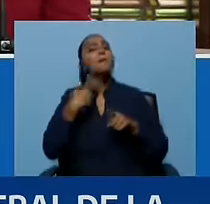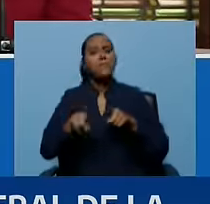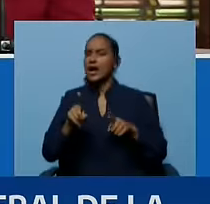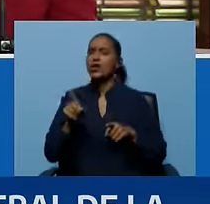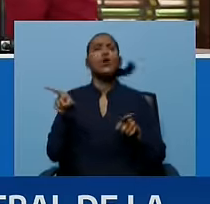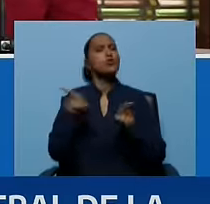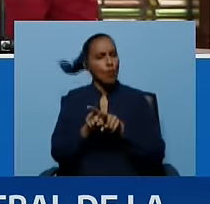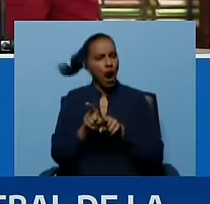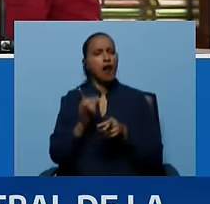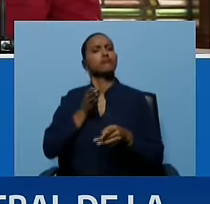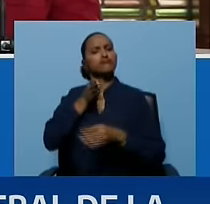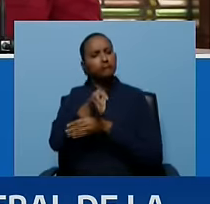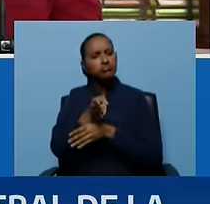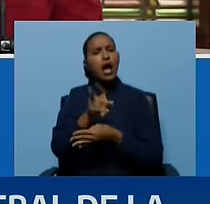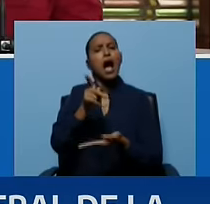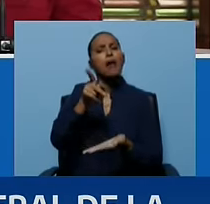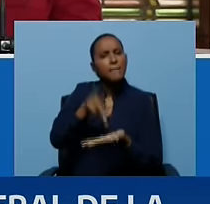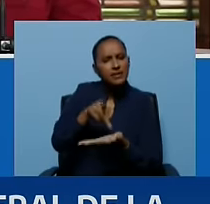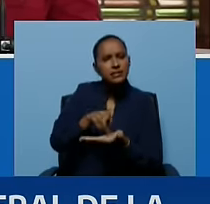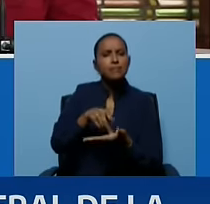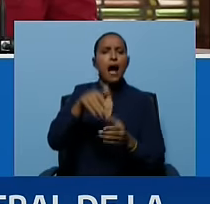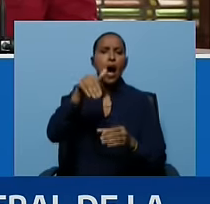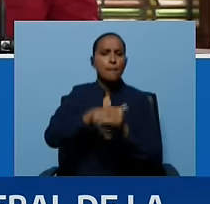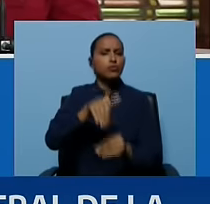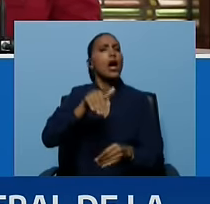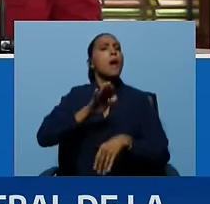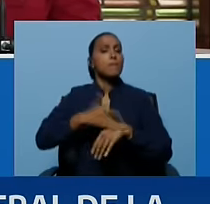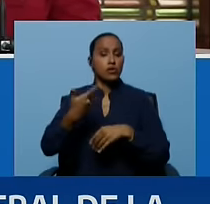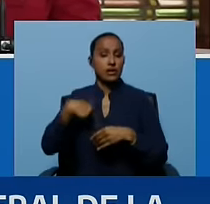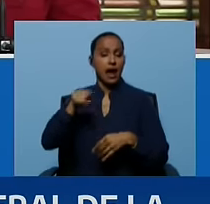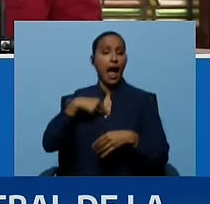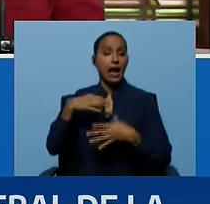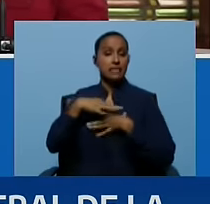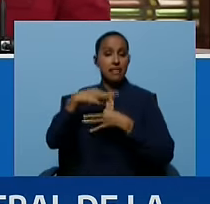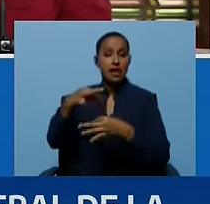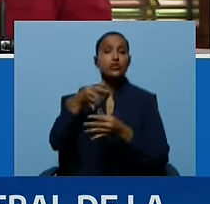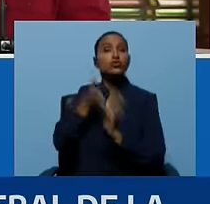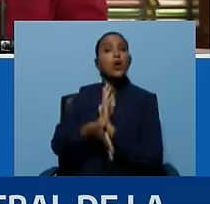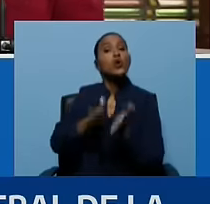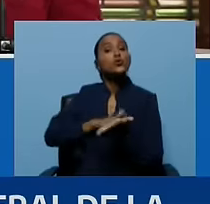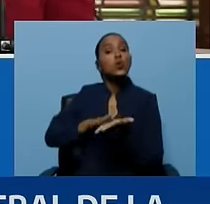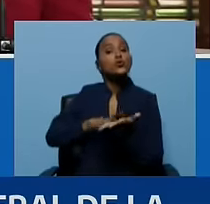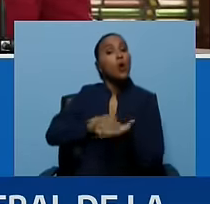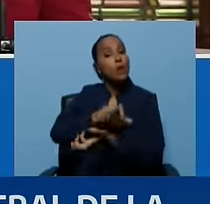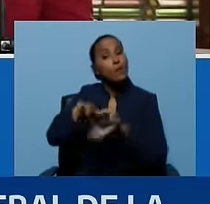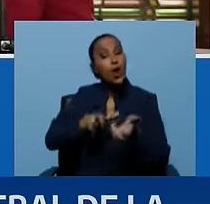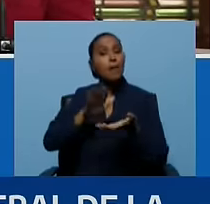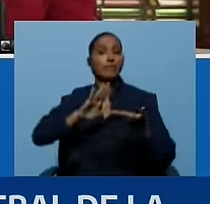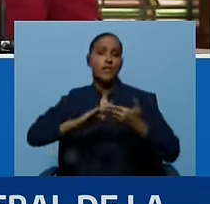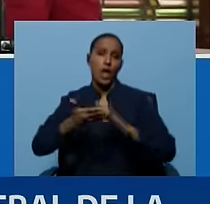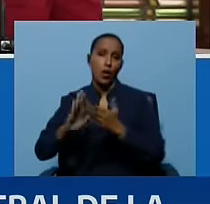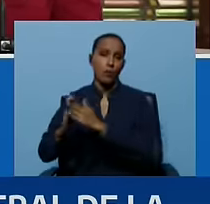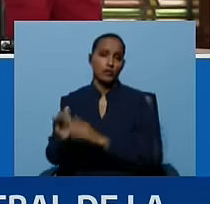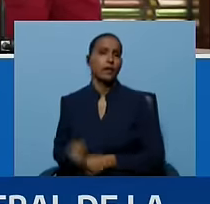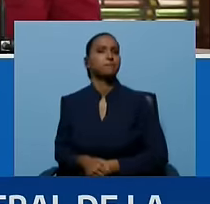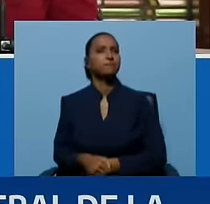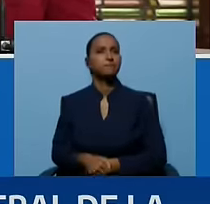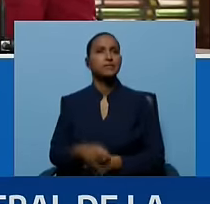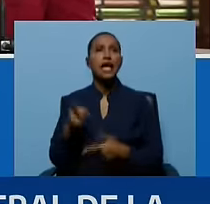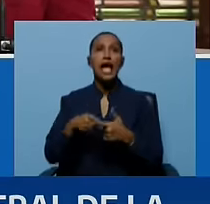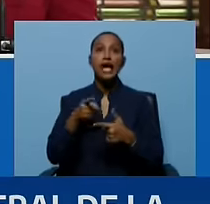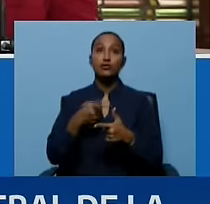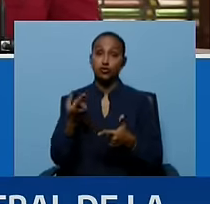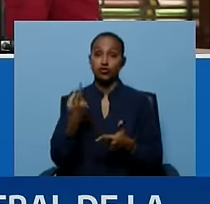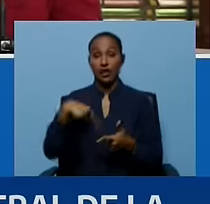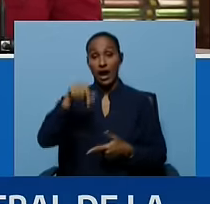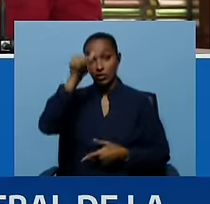interés de que se solventen los problemas de las comunidades. El pueblo venezolano hoy celebra, presidente, este método que usted